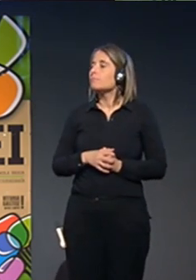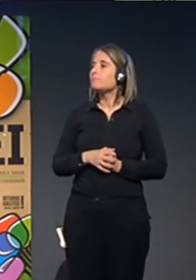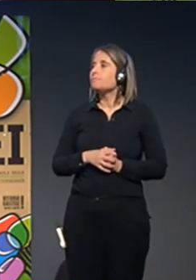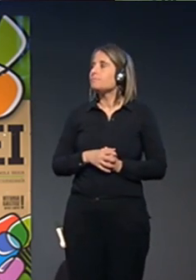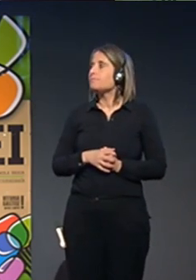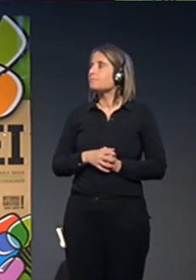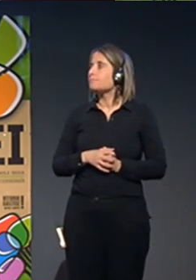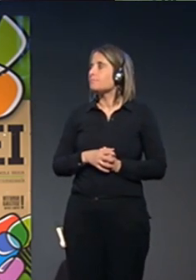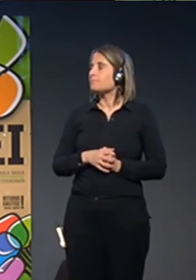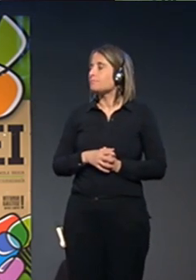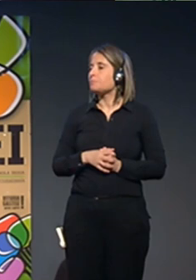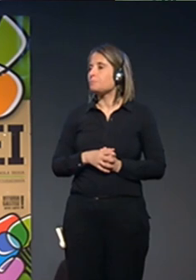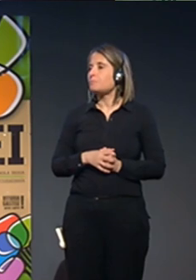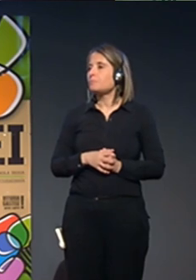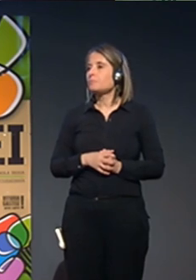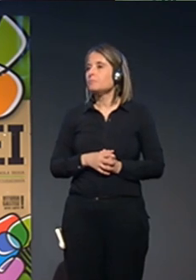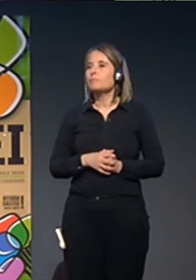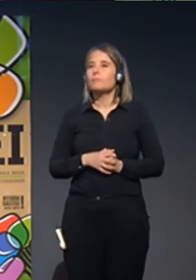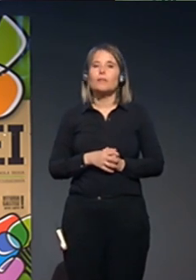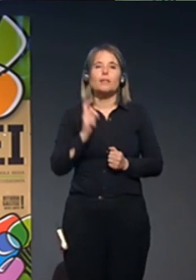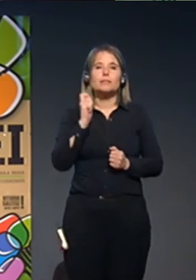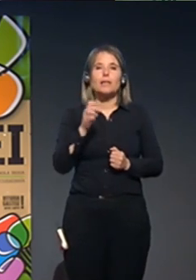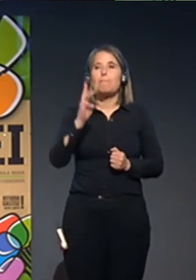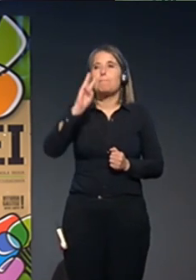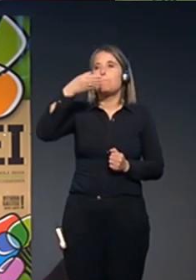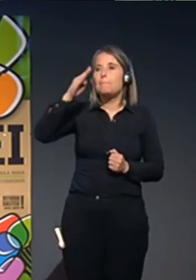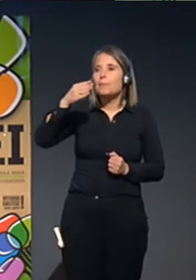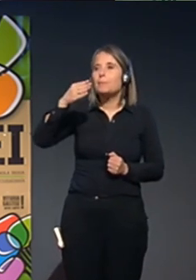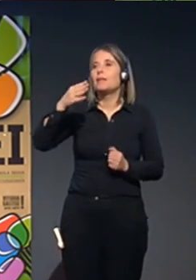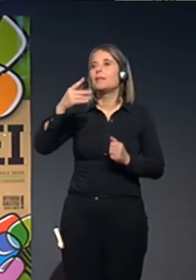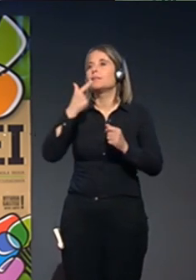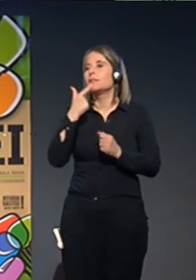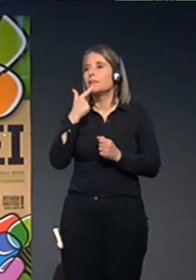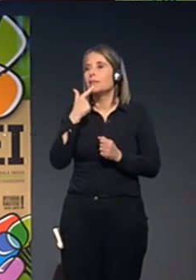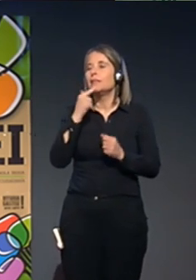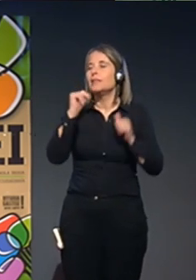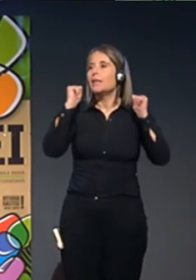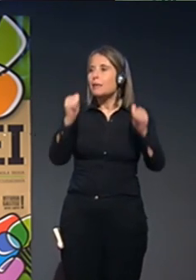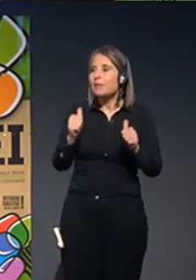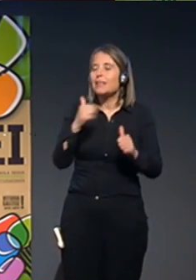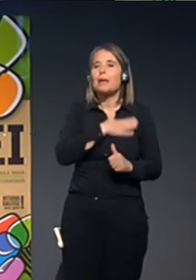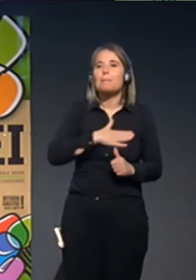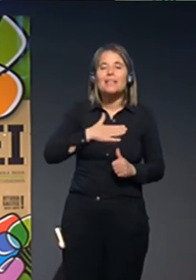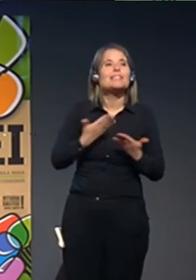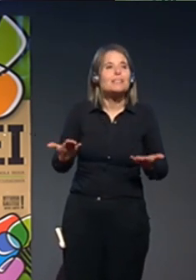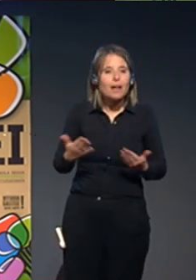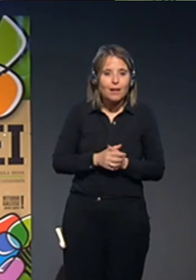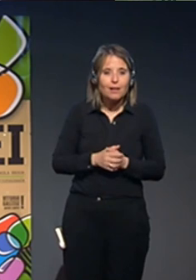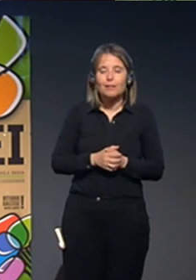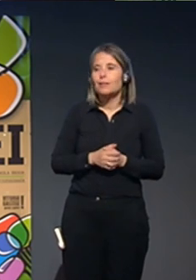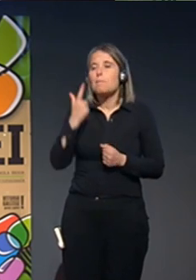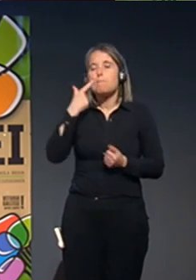em cuándo vamos a dejar de medir el producto interior bruto y y efectivamente vamos a empezar a medir el bienestar o cuándo vamos a